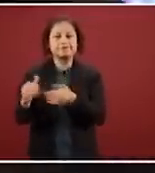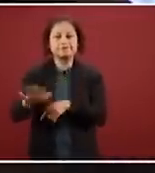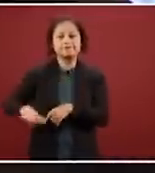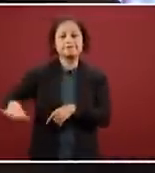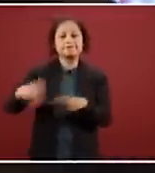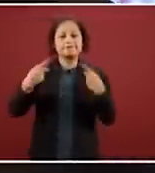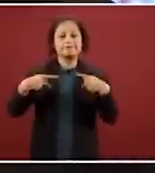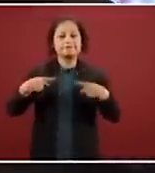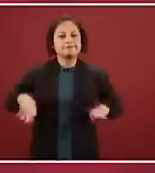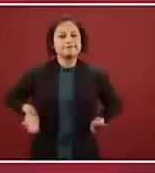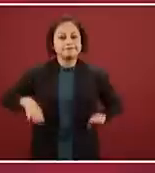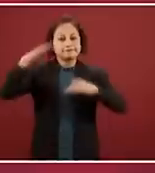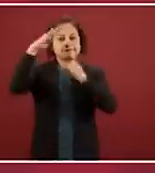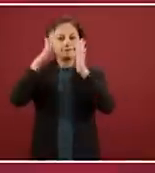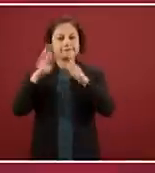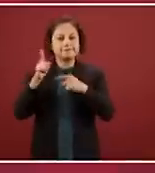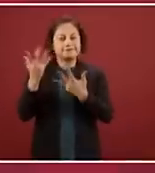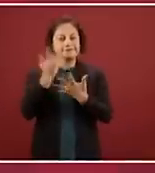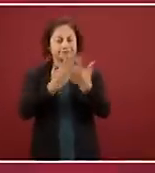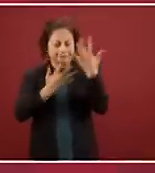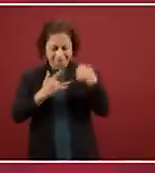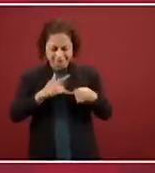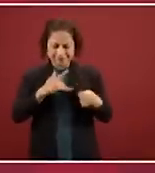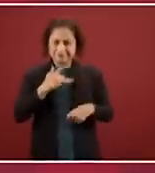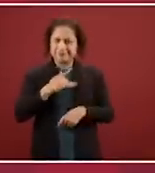todavía desconcertados, aturdidos,